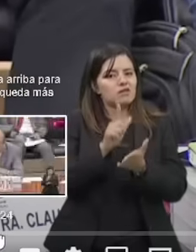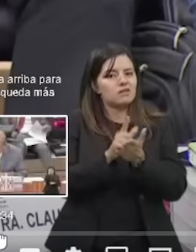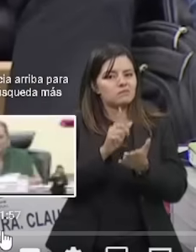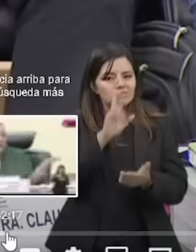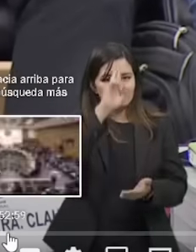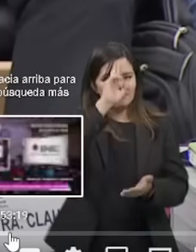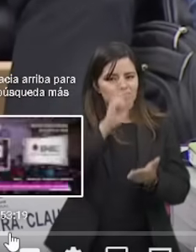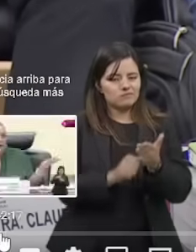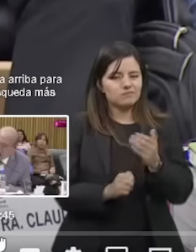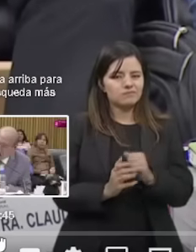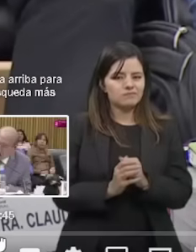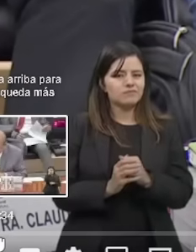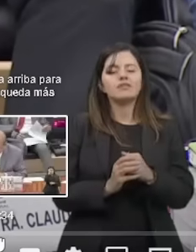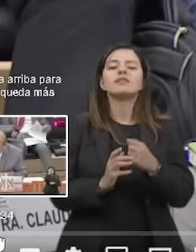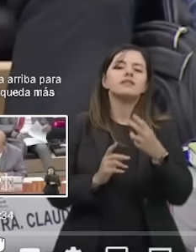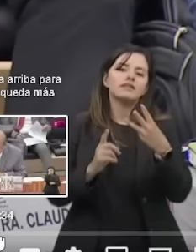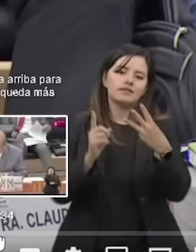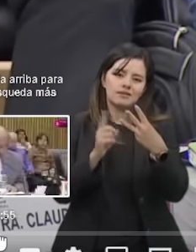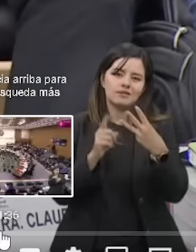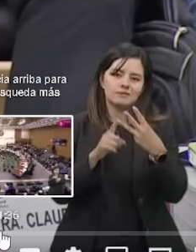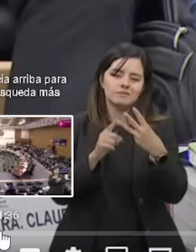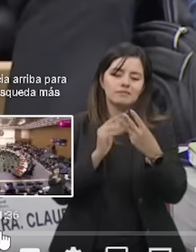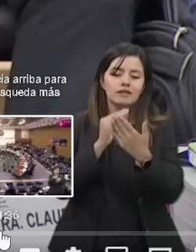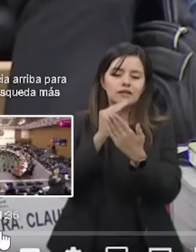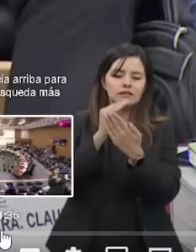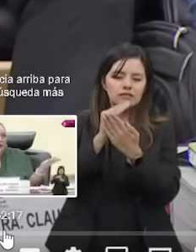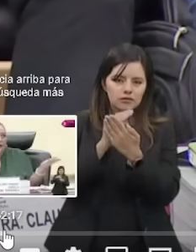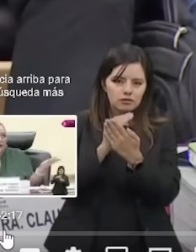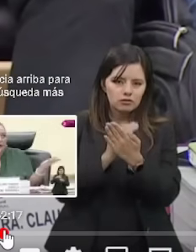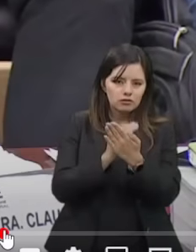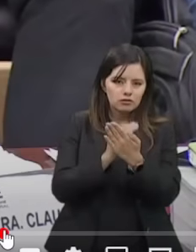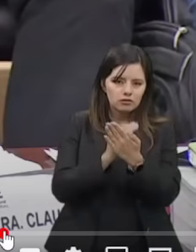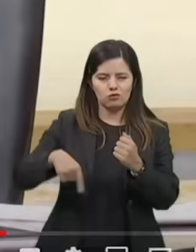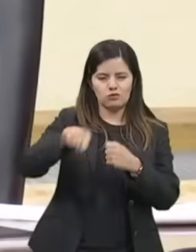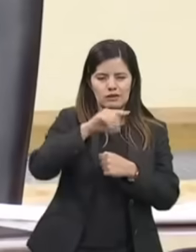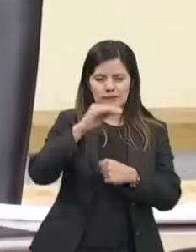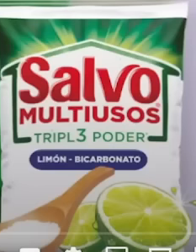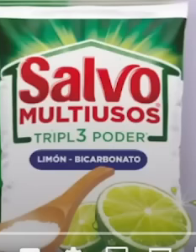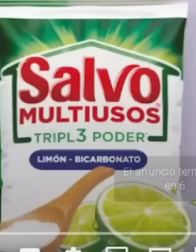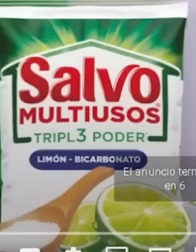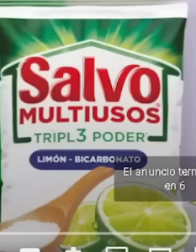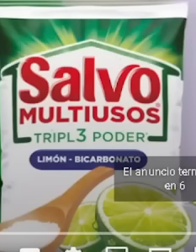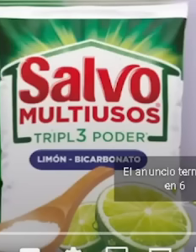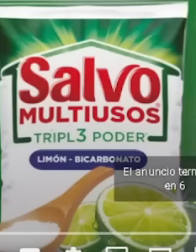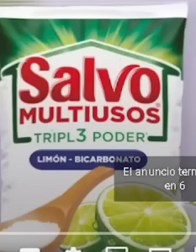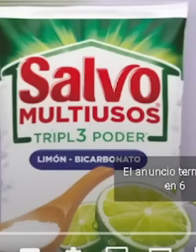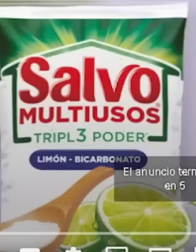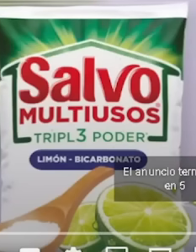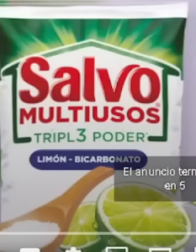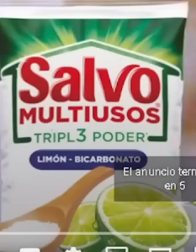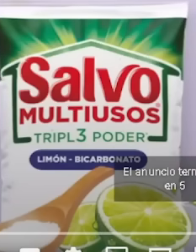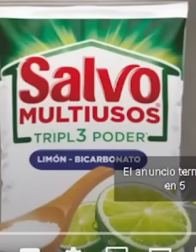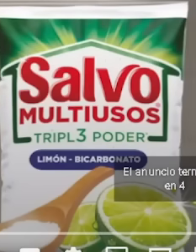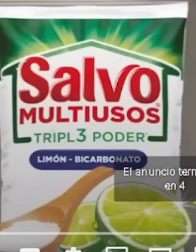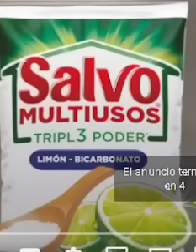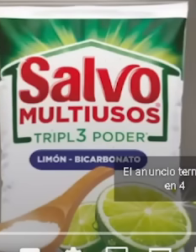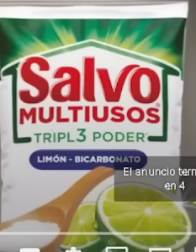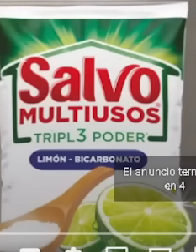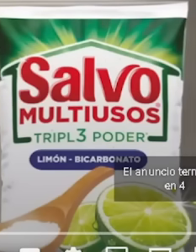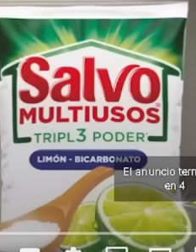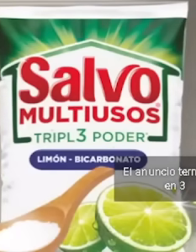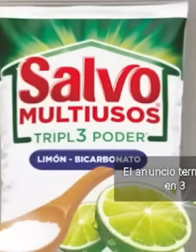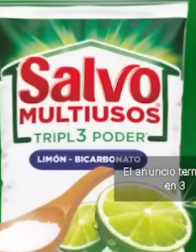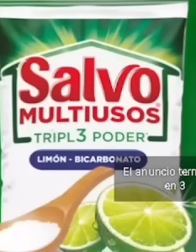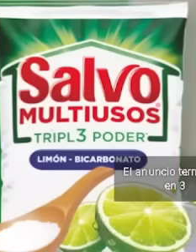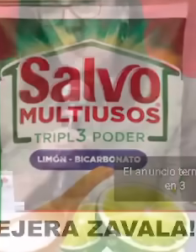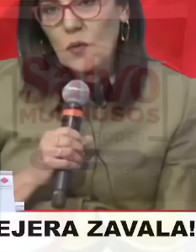sí, pero que tampoco se deja apantallar por estos personajes. La consejera presidenta del